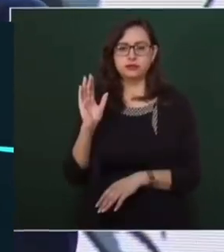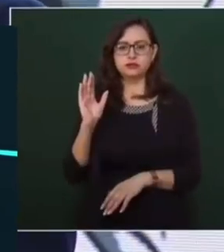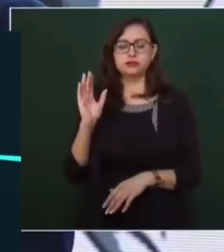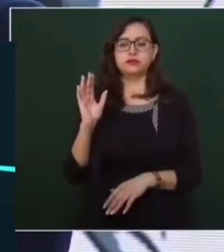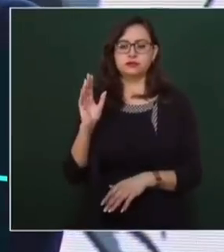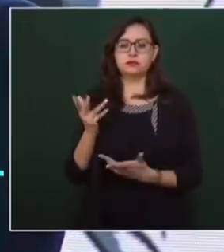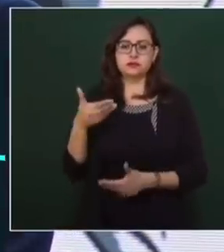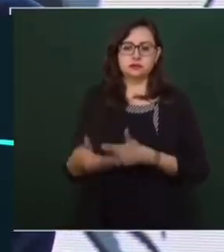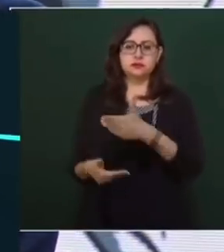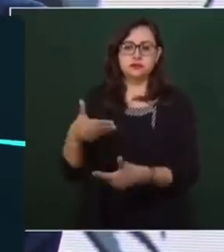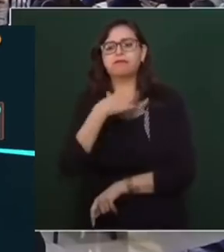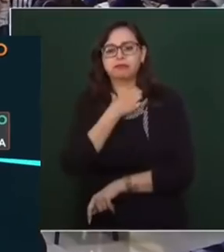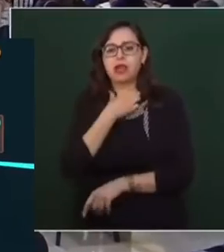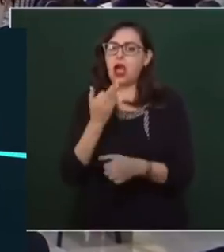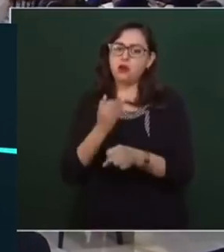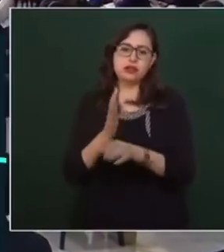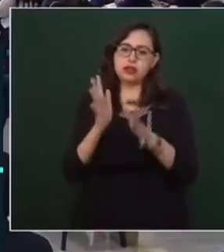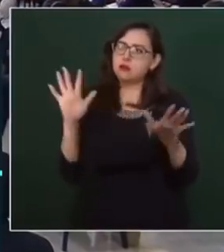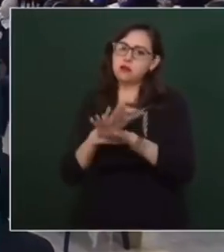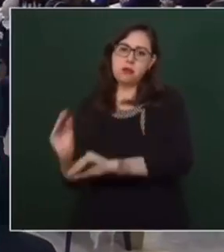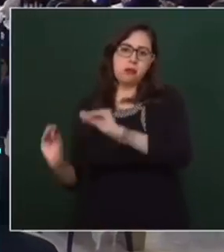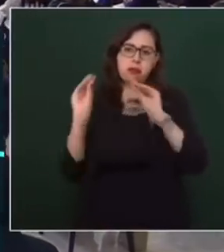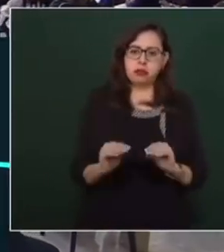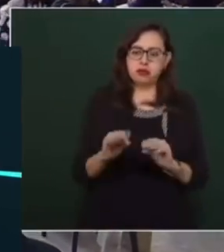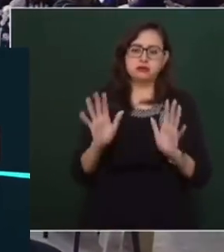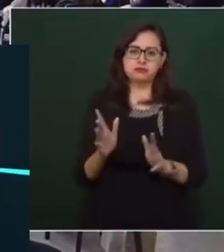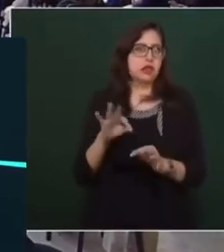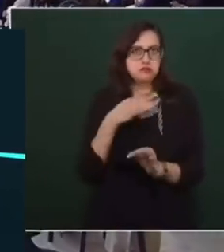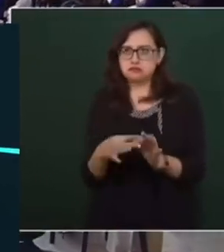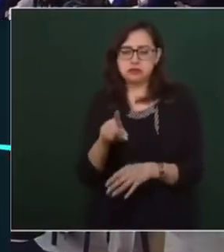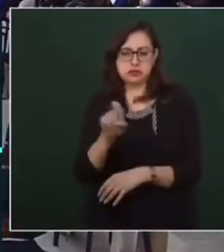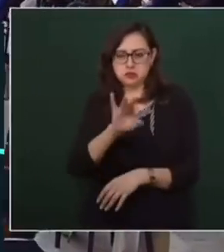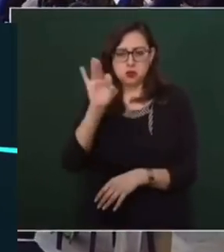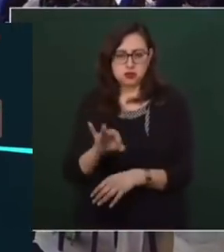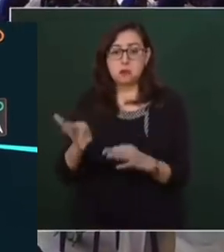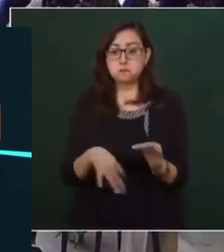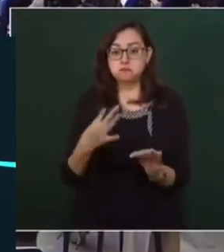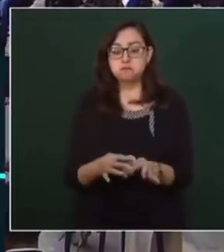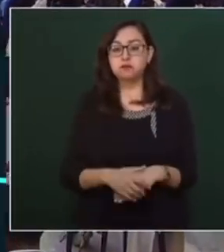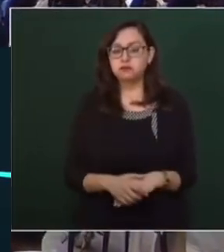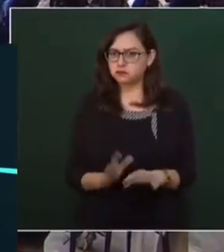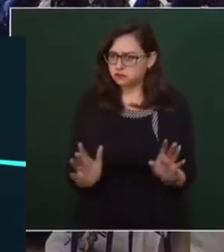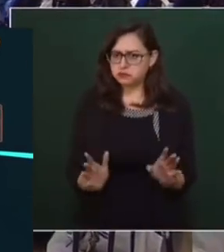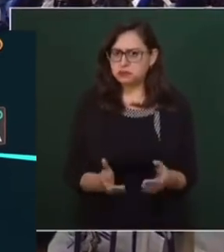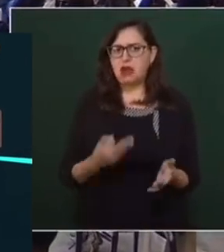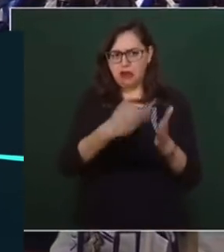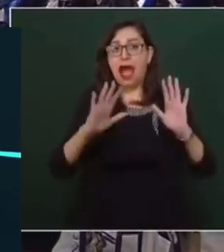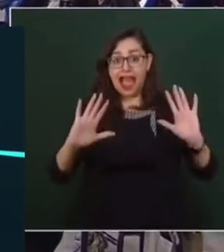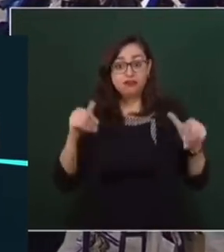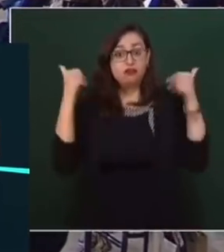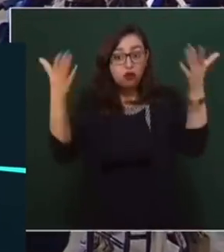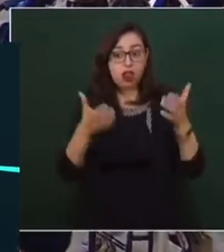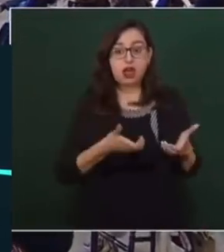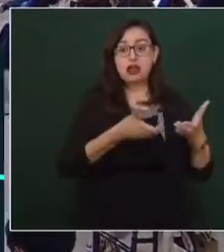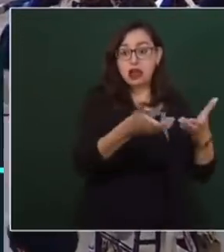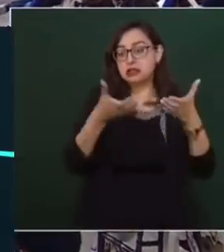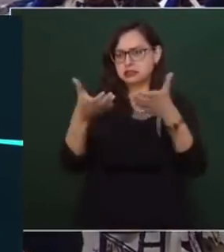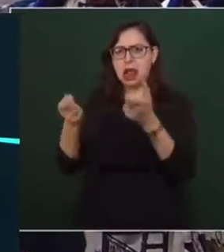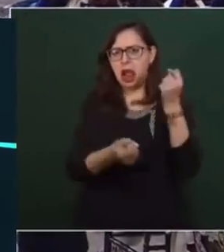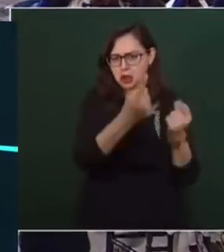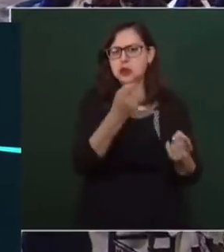más avance, está terminado, ya se puede llegar al aeropuerto de cualquier